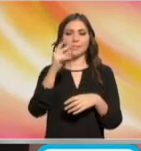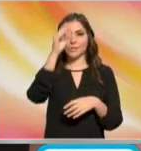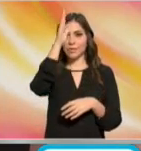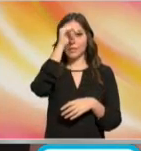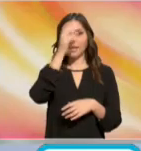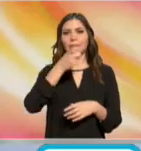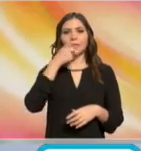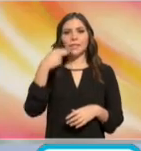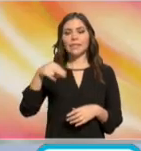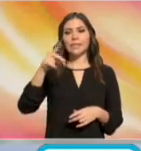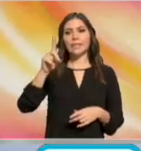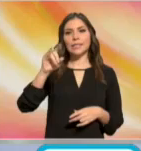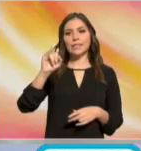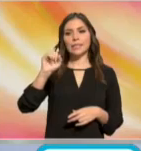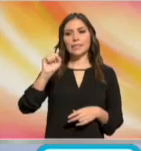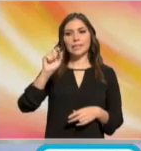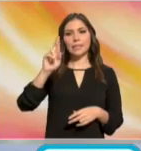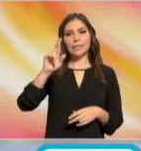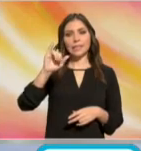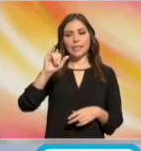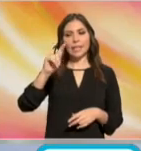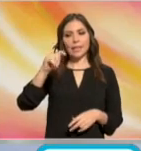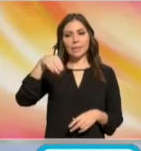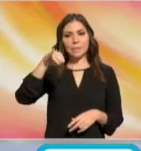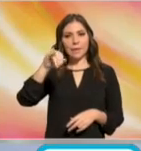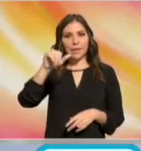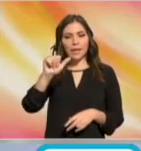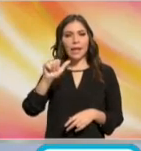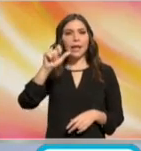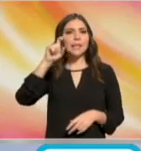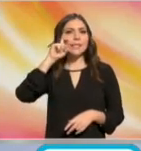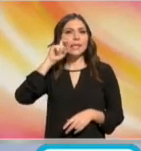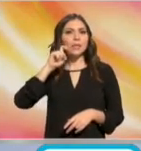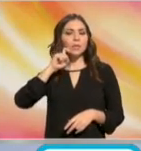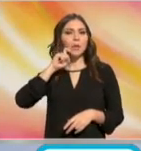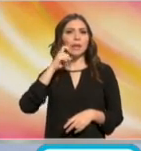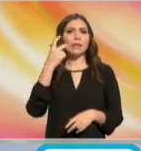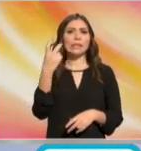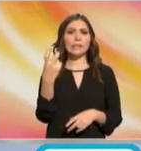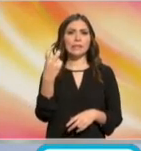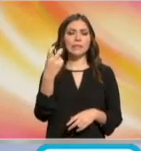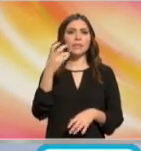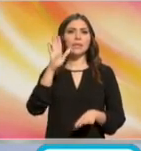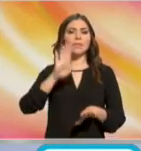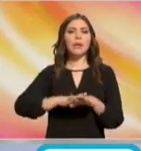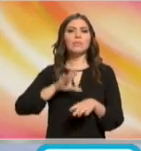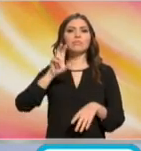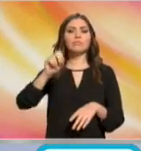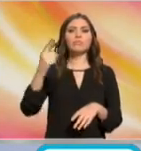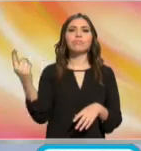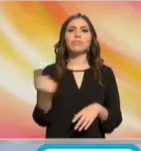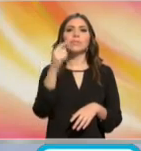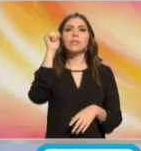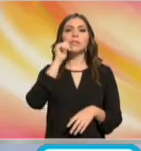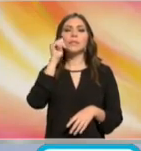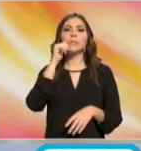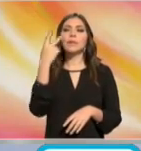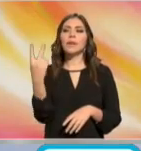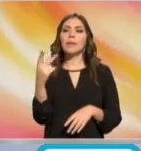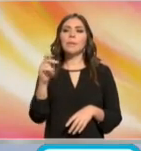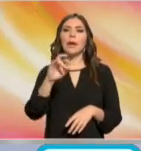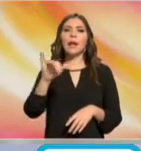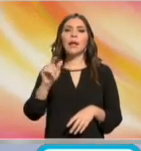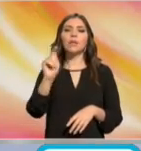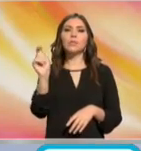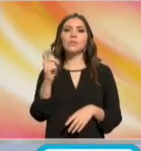de disritmia sexual, que fíjense que es una de las disfunciones sexuales más comunes entre las parejas. ¿A